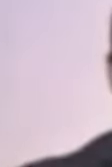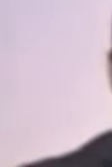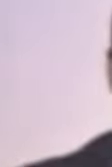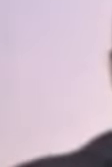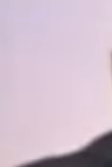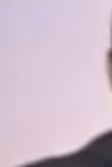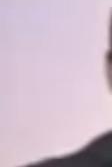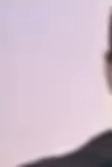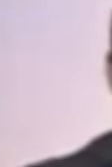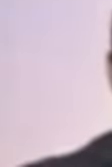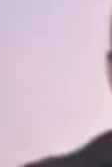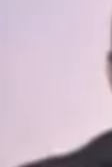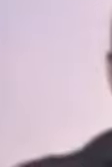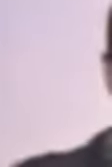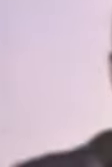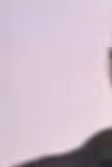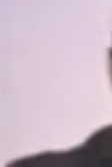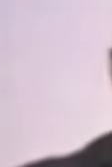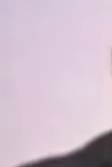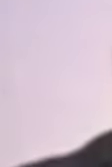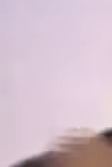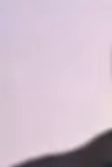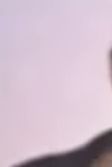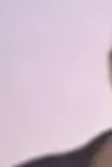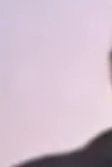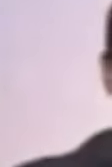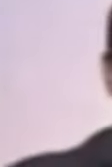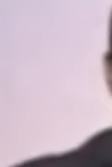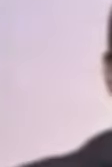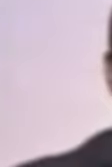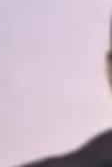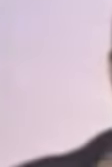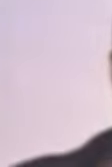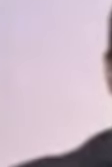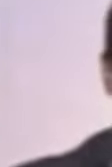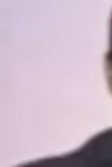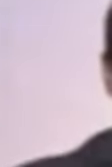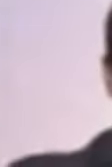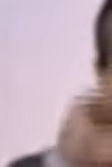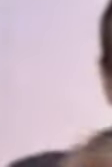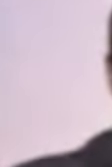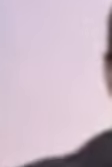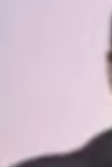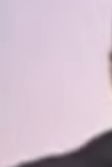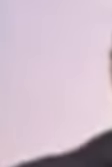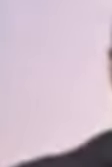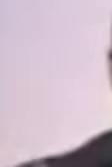tiene grandes problemas malparidos hace 200 años por un conjunto de criollos que nos dieron un